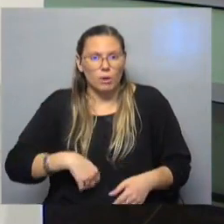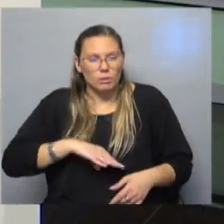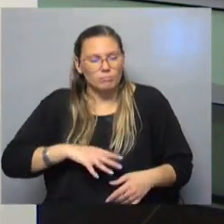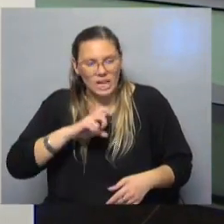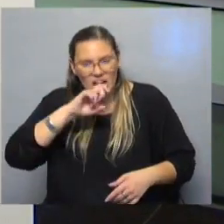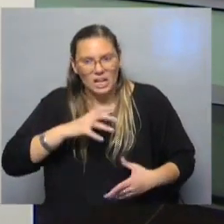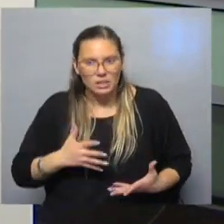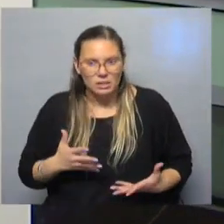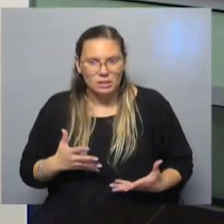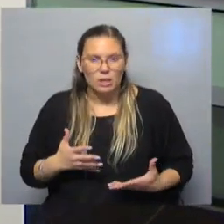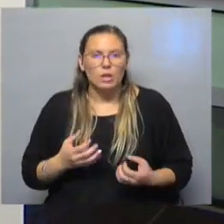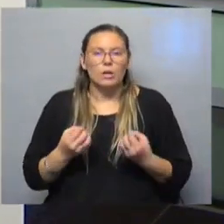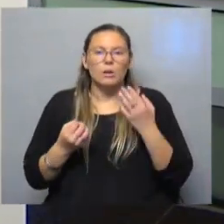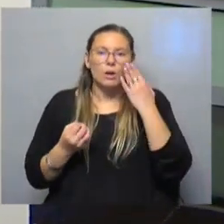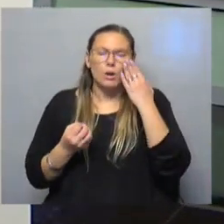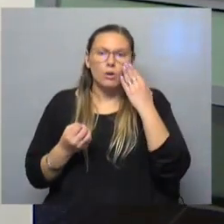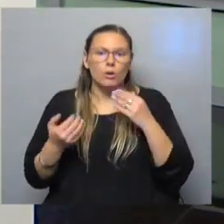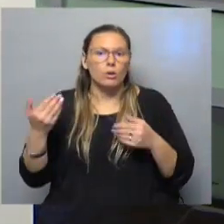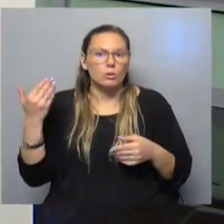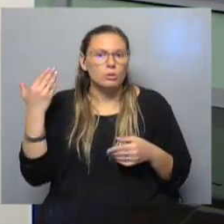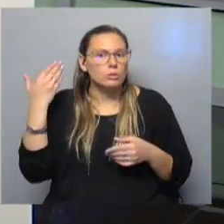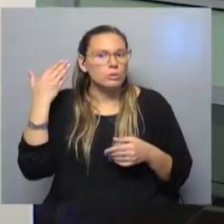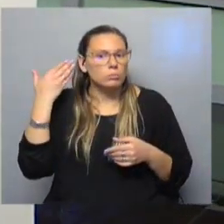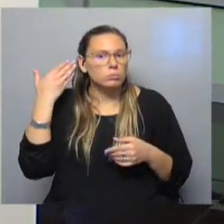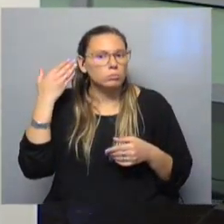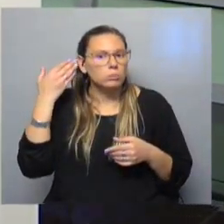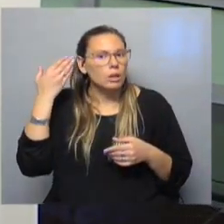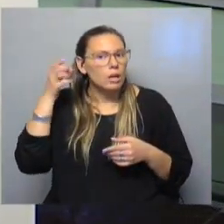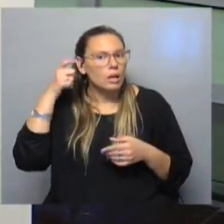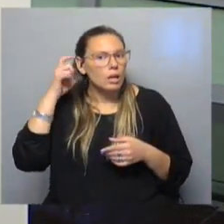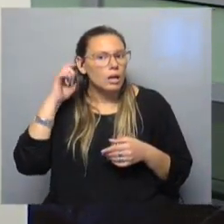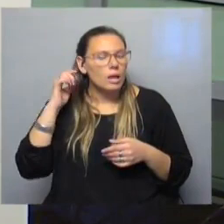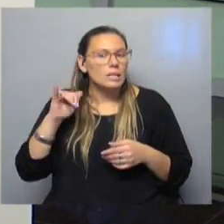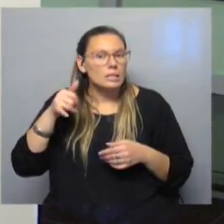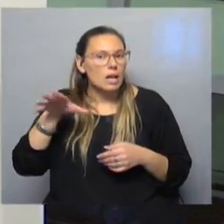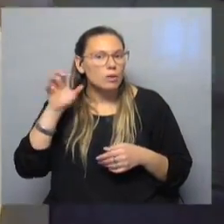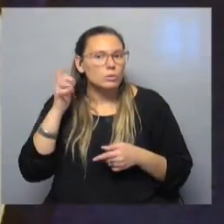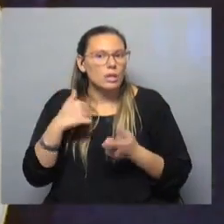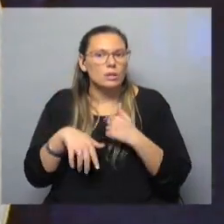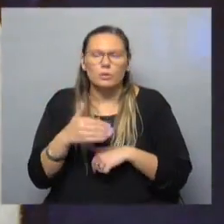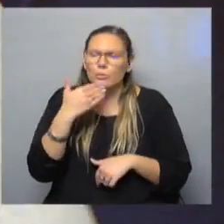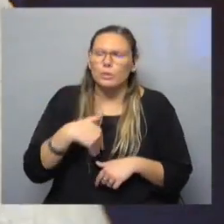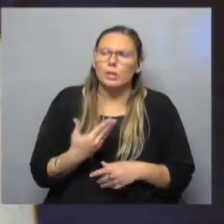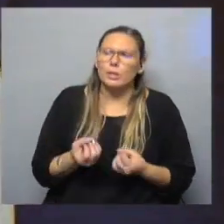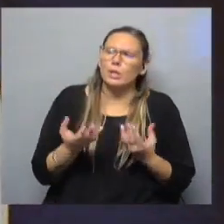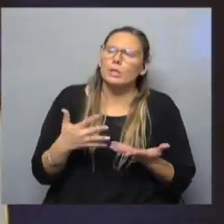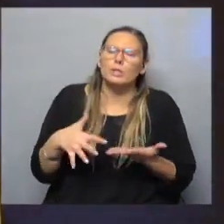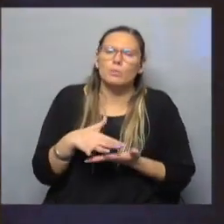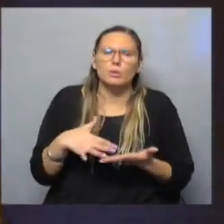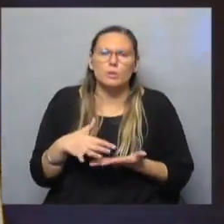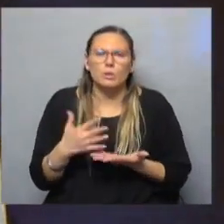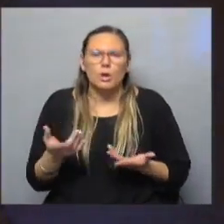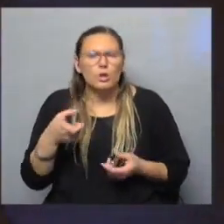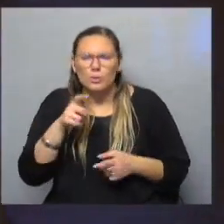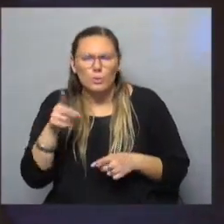¿no? Tal cual. Porque con los dispositivos, digamos, escuchás. Entonces, la gente no termina de entender muy bien